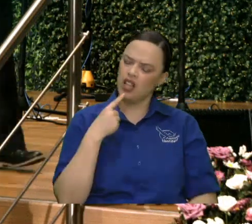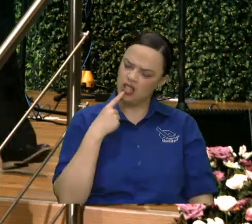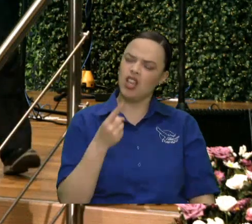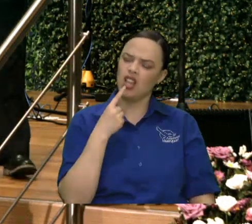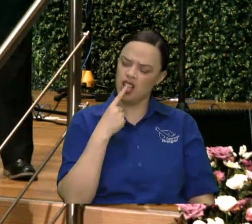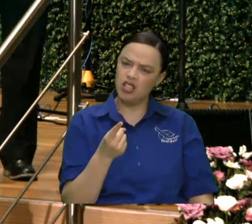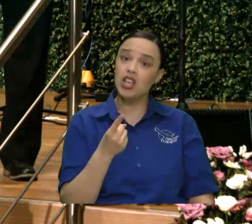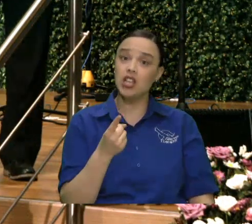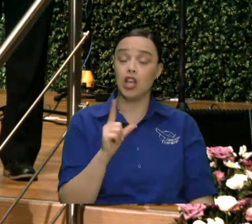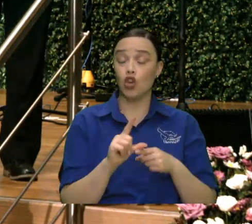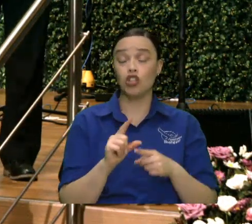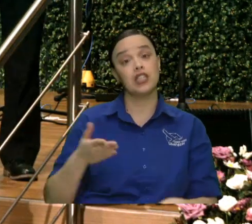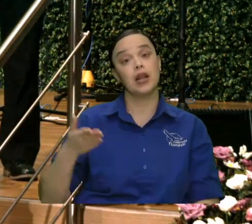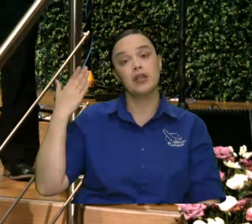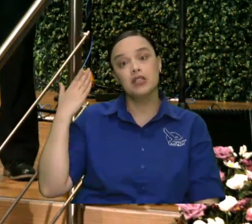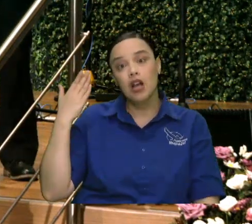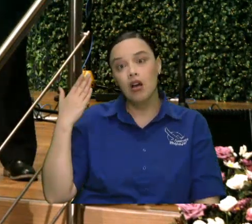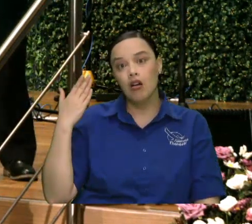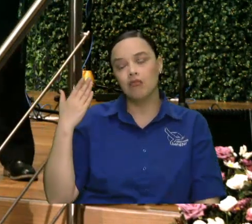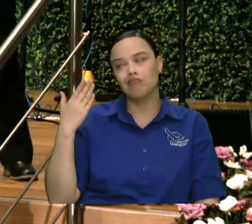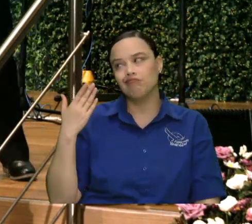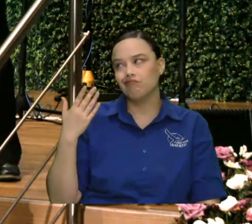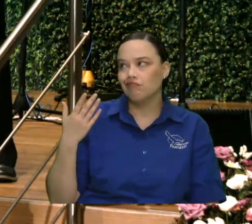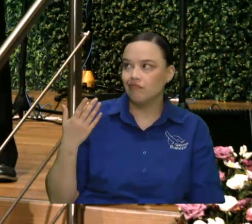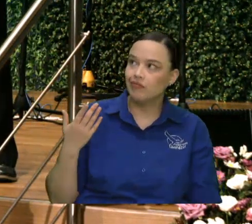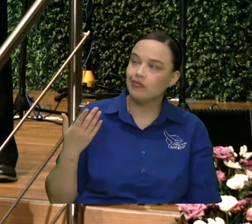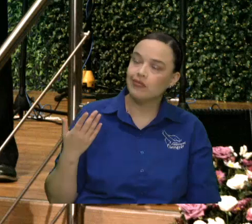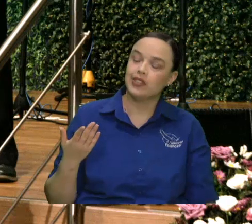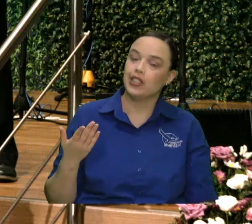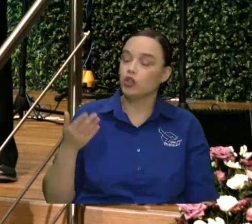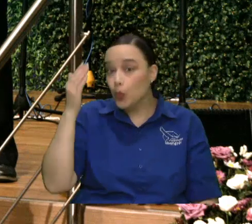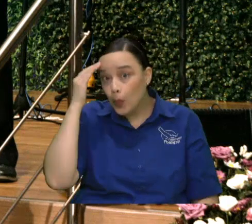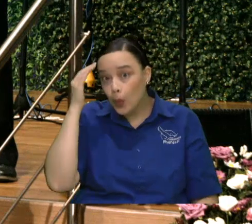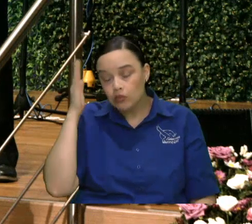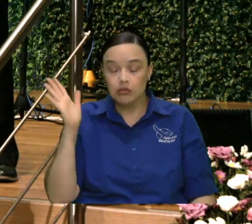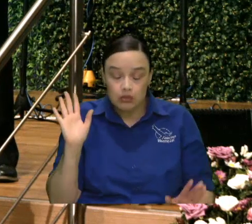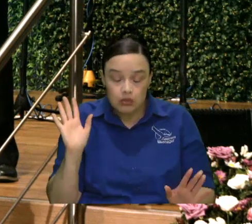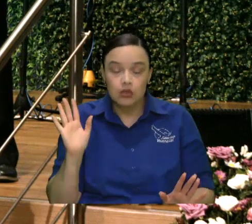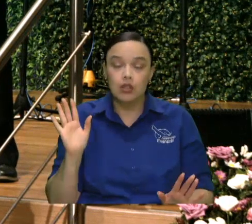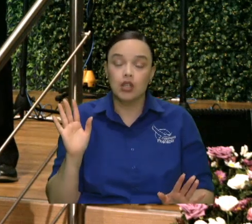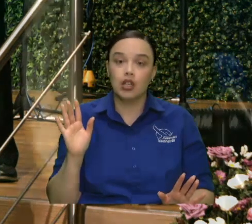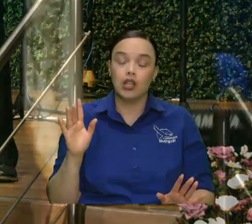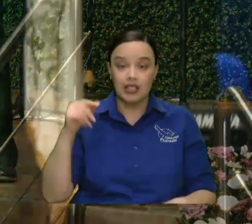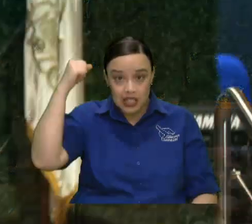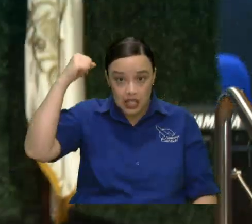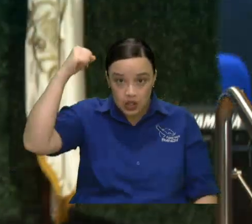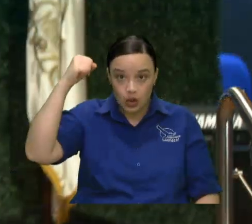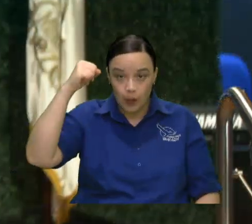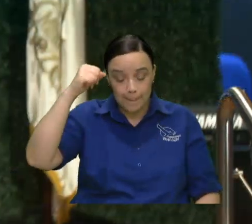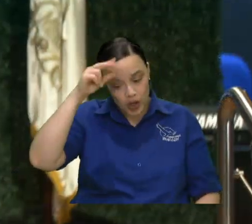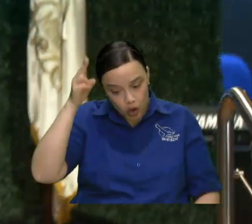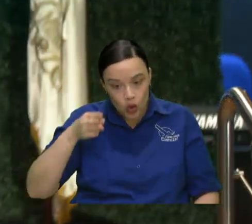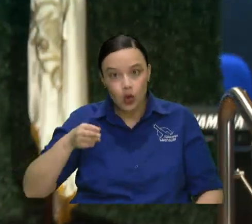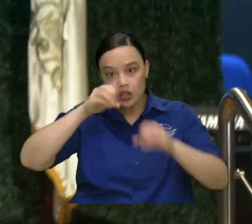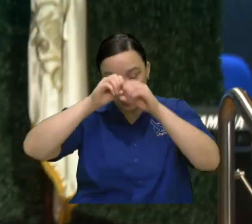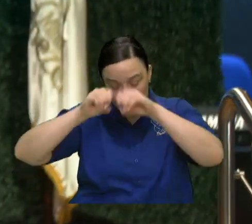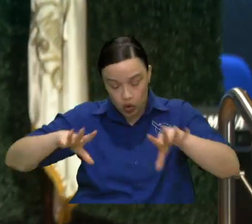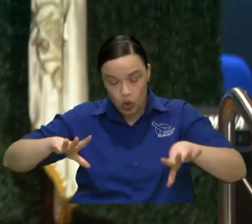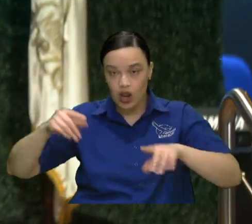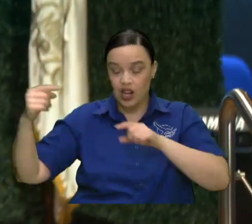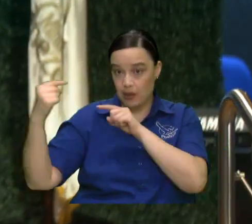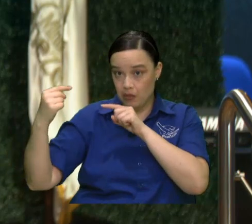cosas pasadas que en teoría ya se habían superado tema y están nunca se destruyó ese enemigo y